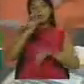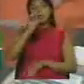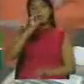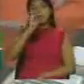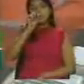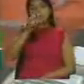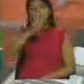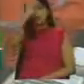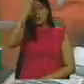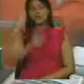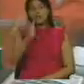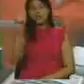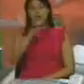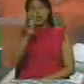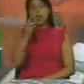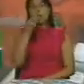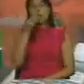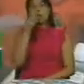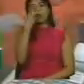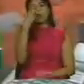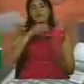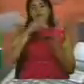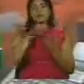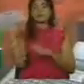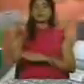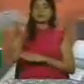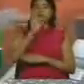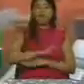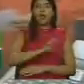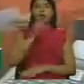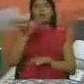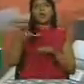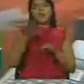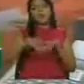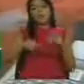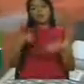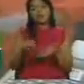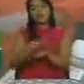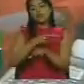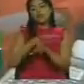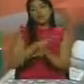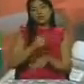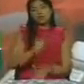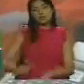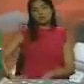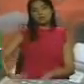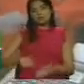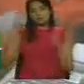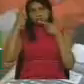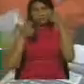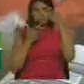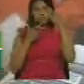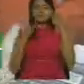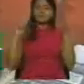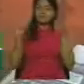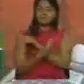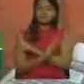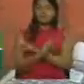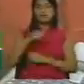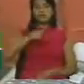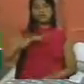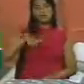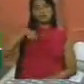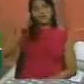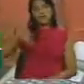96.4% de los venezolanos comemos tres veces al día por como consecuencia del gobierno del presidente Chávez. Esos son precisamente los cambios que tenemos y nosotros acá